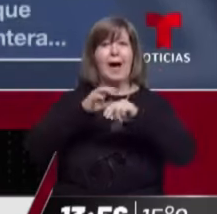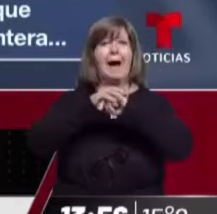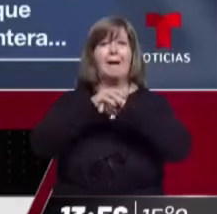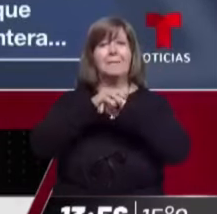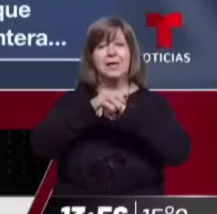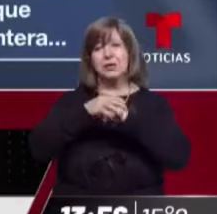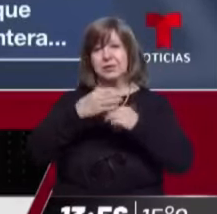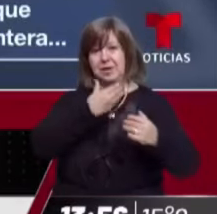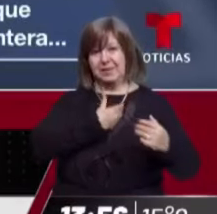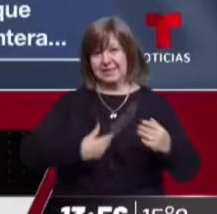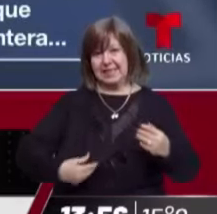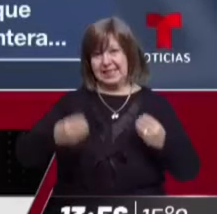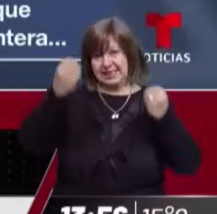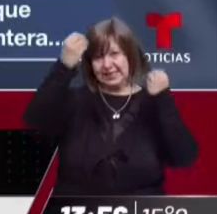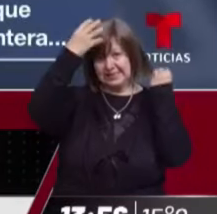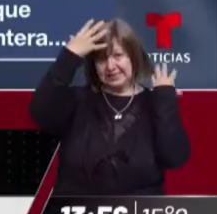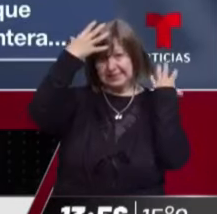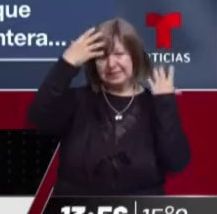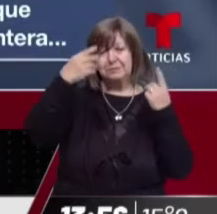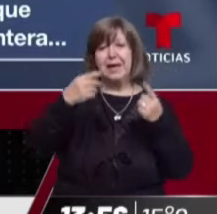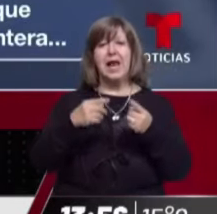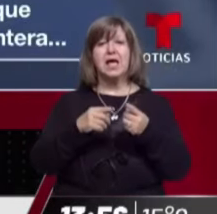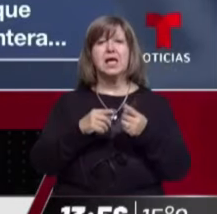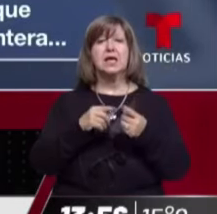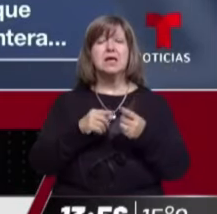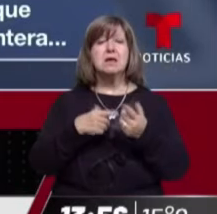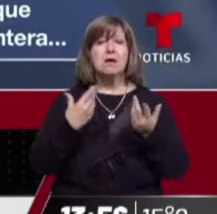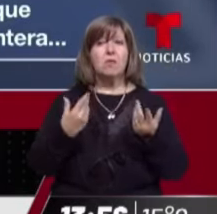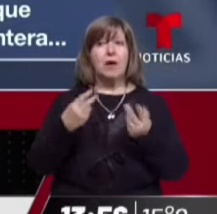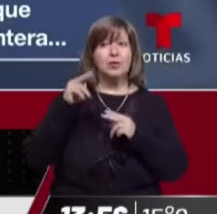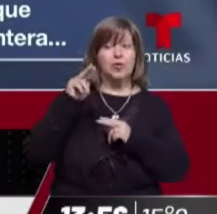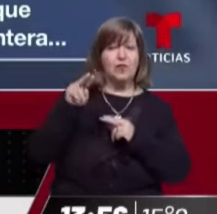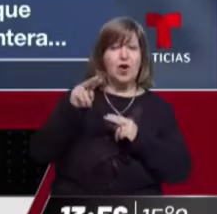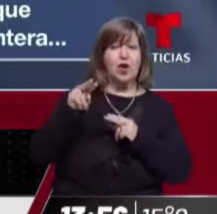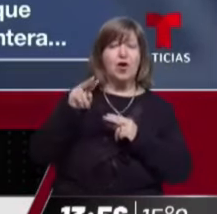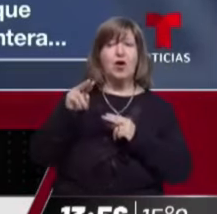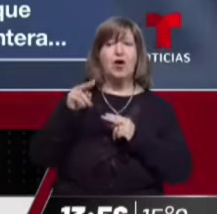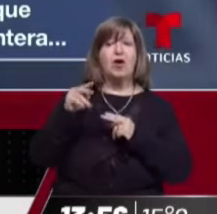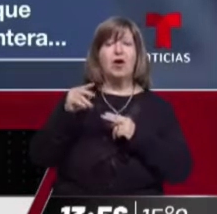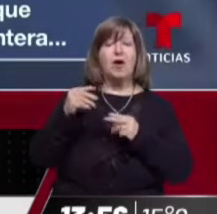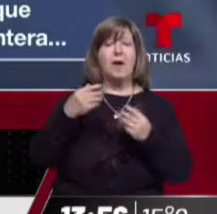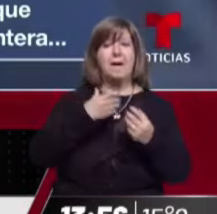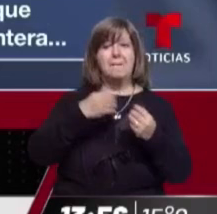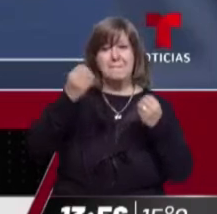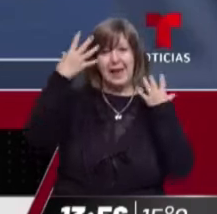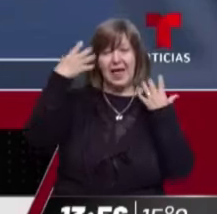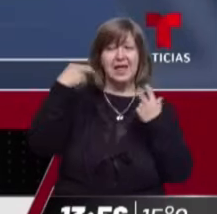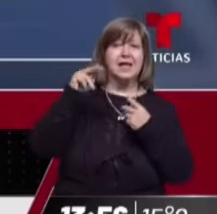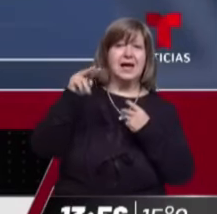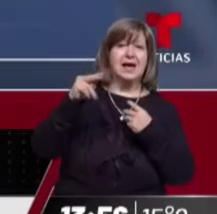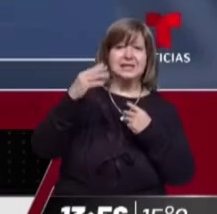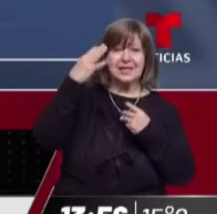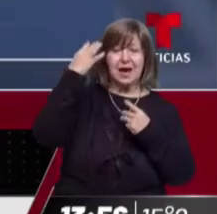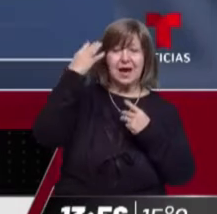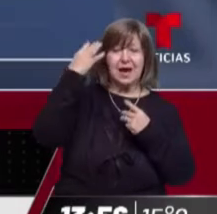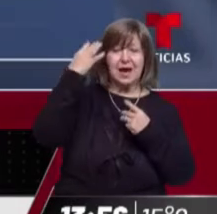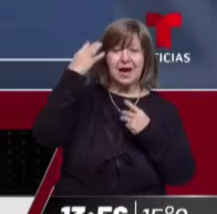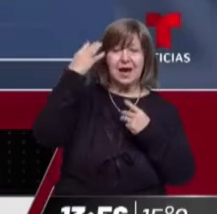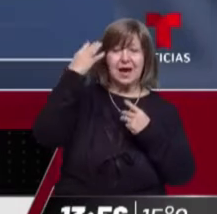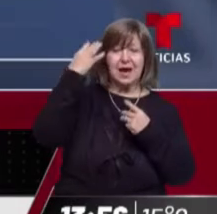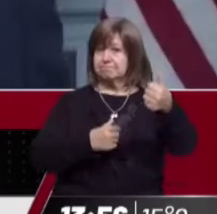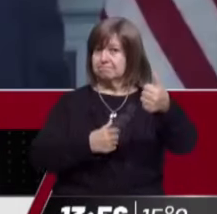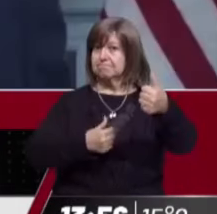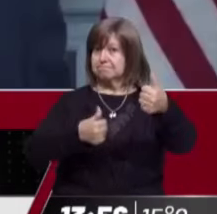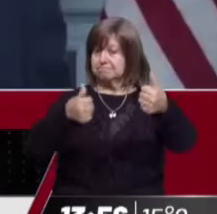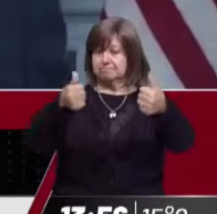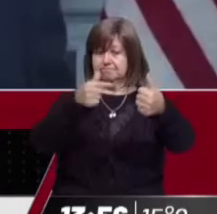en el momento en que lo vio Javier Milei a Donald Trump, estaba en mejor situación en las encuestas. Era candidato